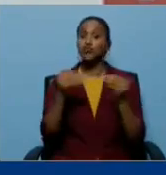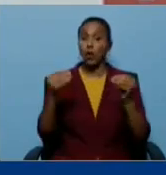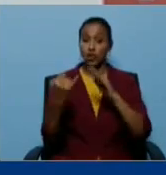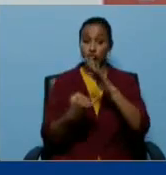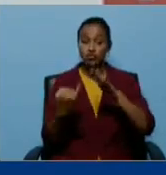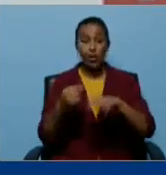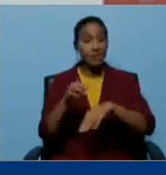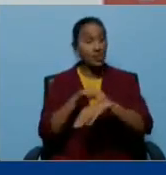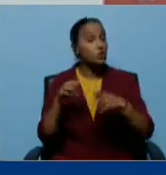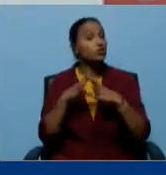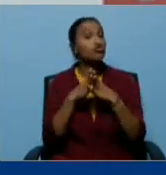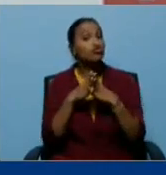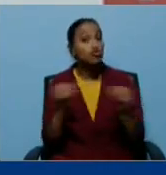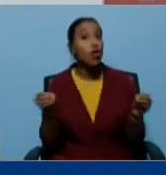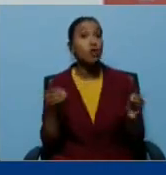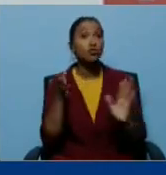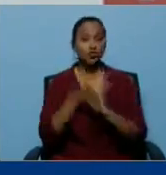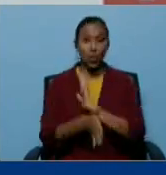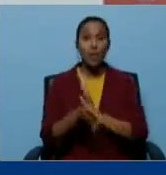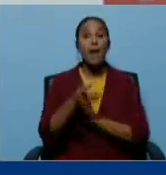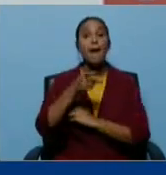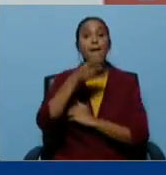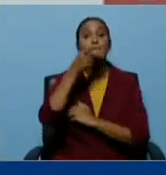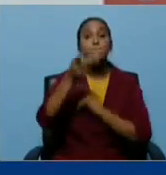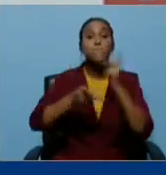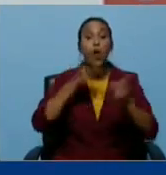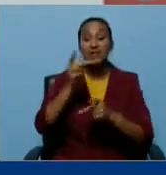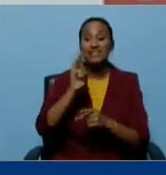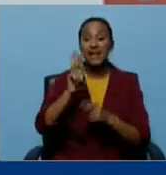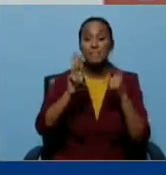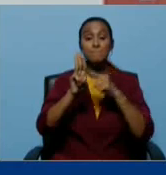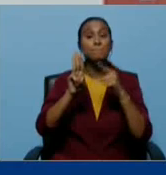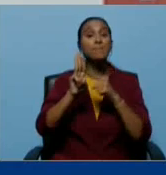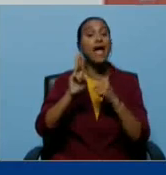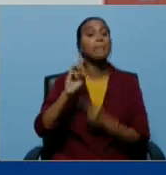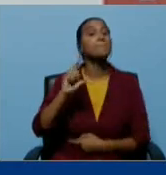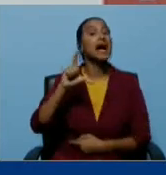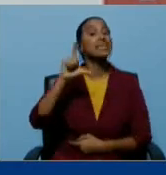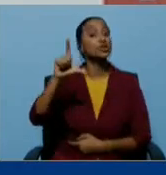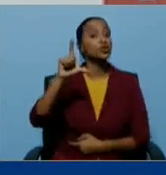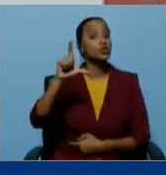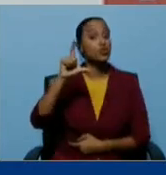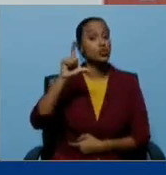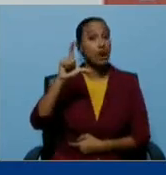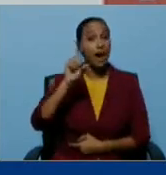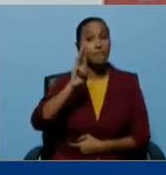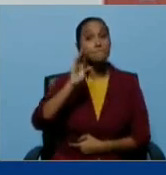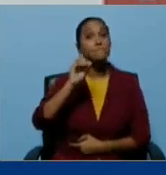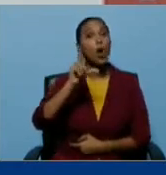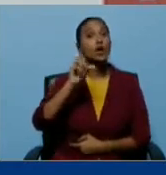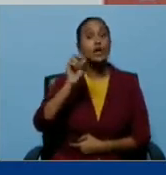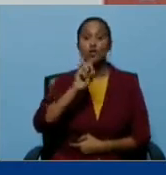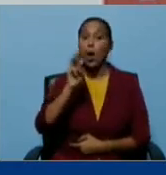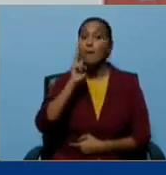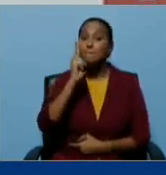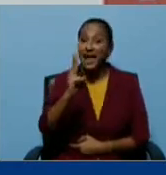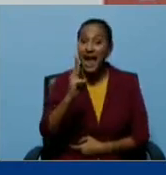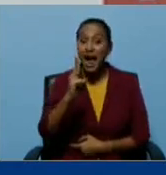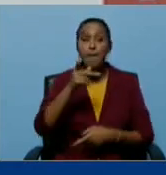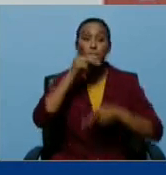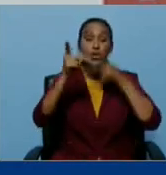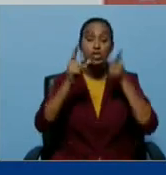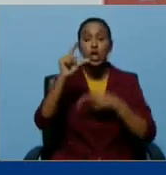Pero la política adelante, con P mayúscula, de patria, no con P minúscula de porquería y de odio.